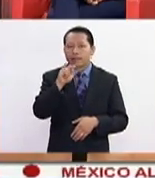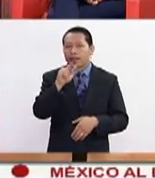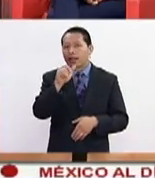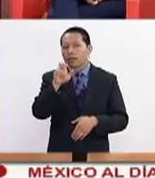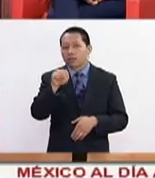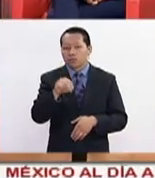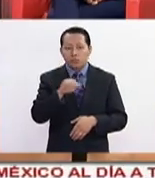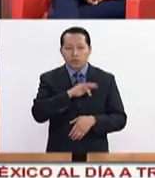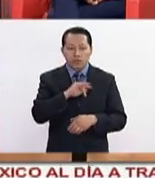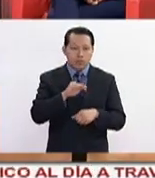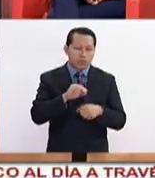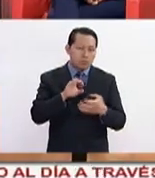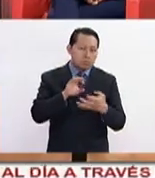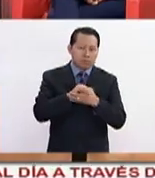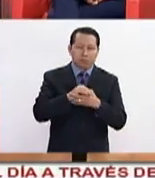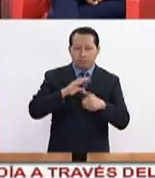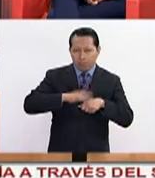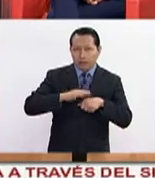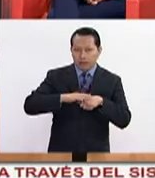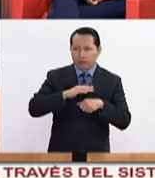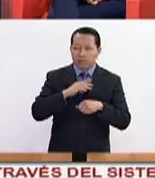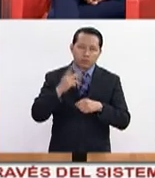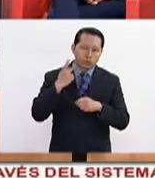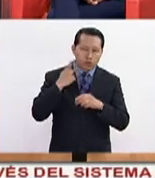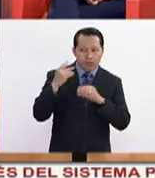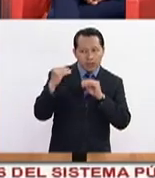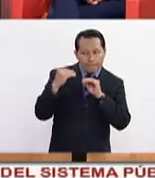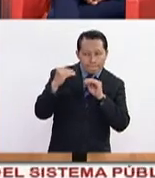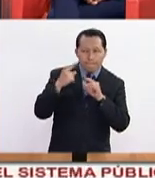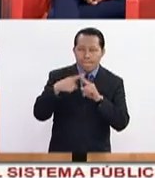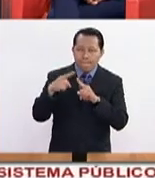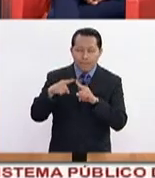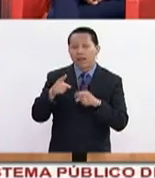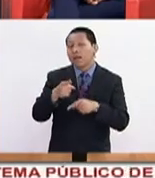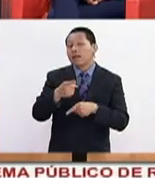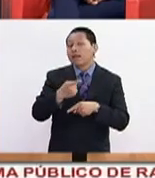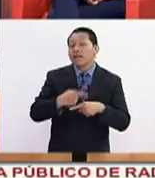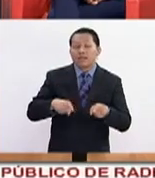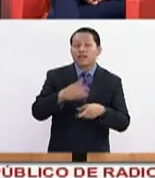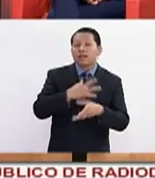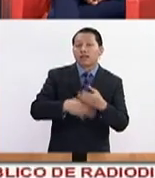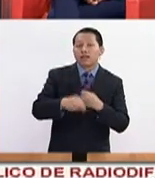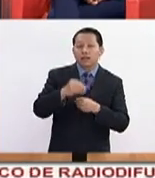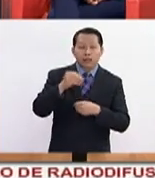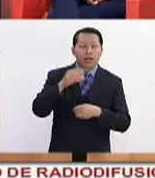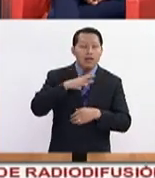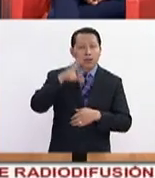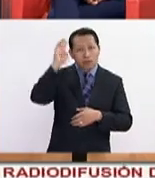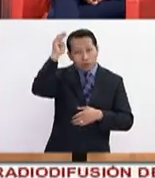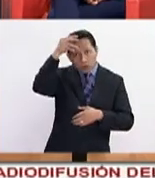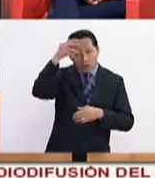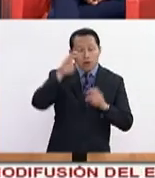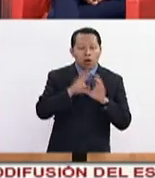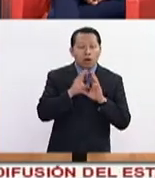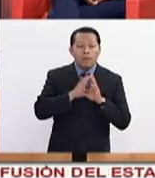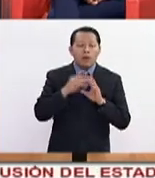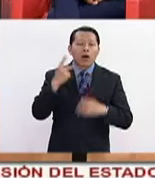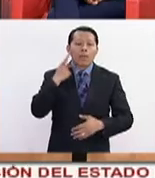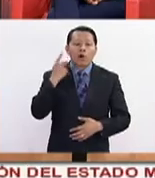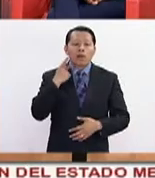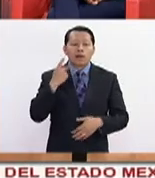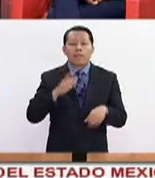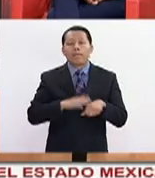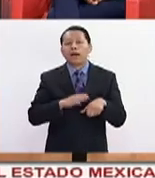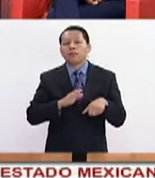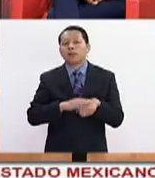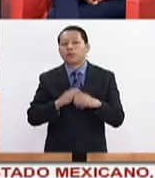más apegada a lo que es la diplomacia, en cambio a Trump, que pues está tratando de desarrollar una política mucho